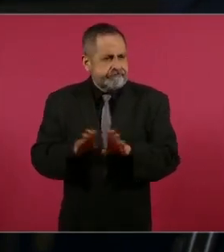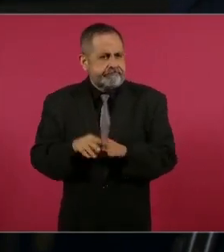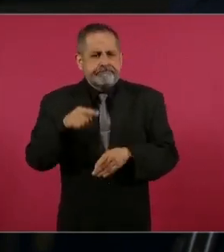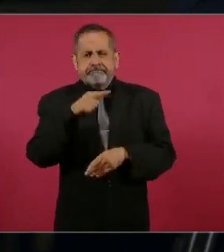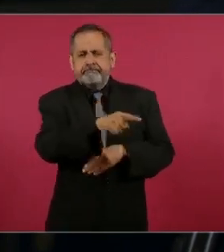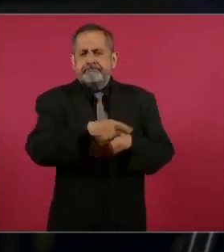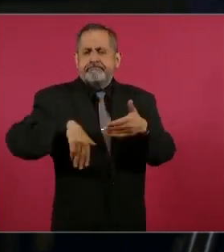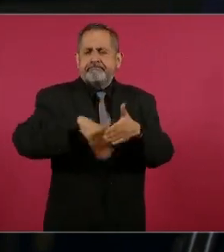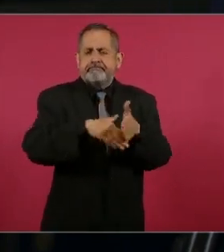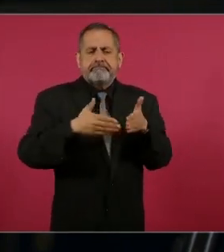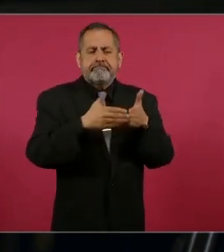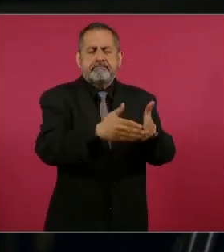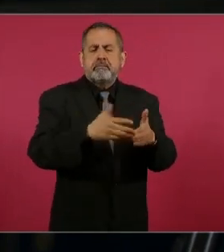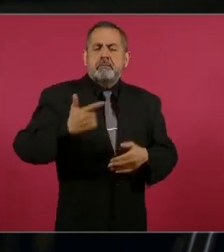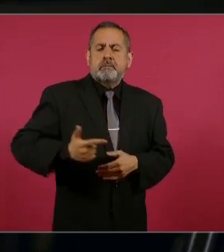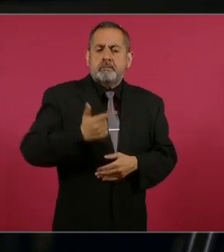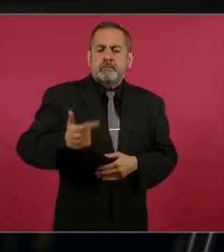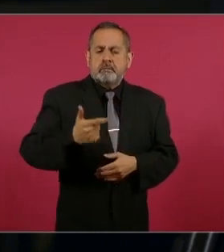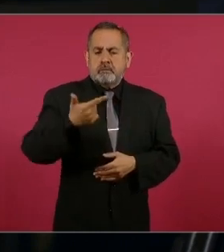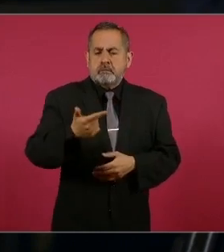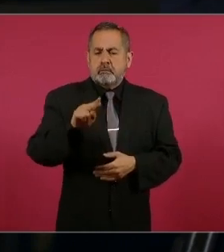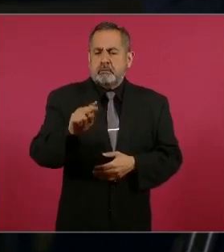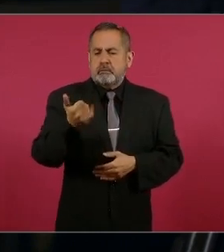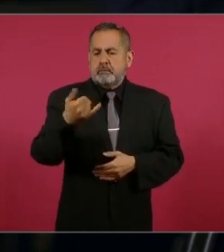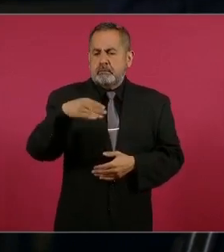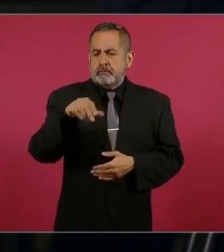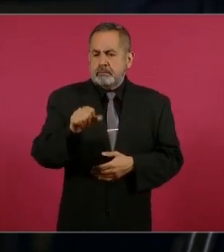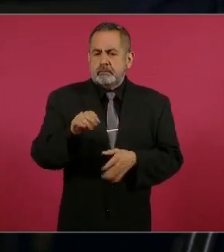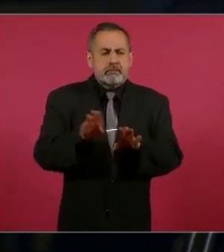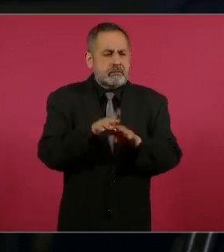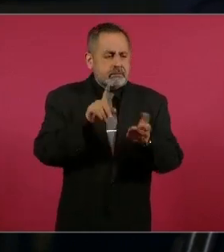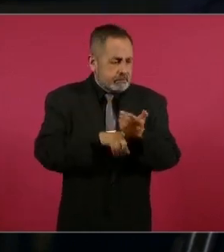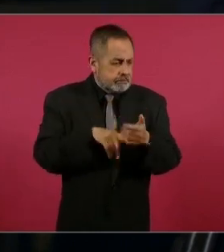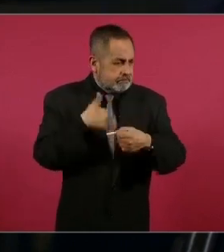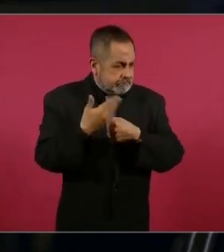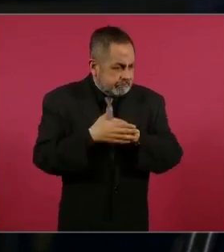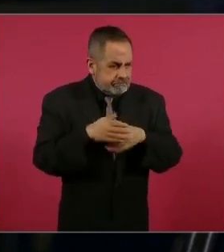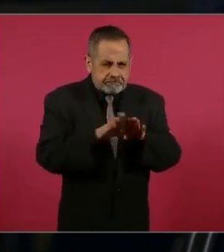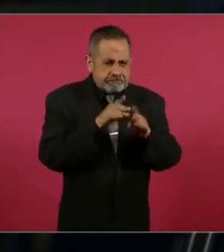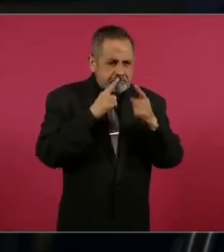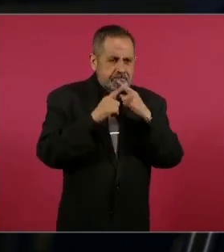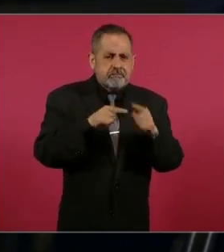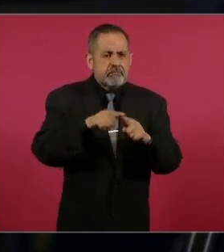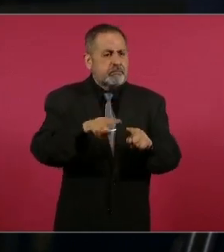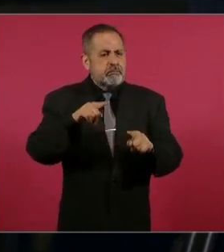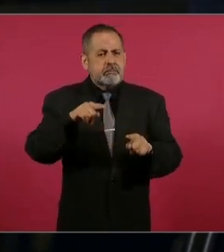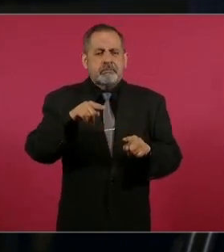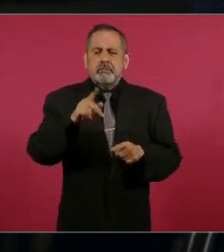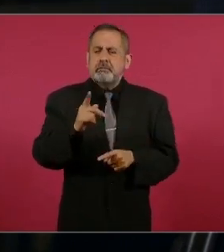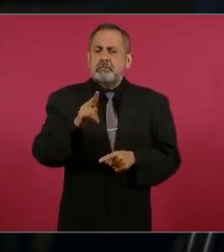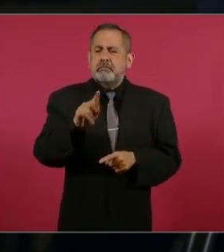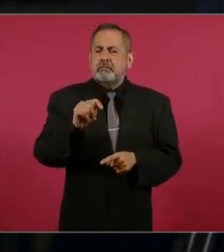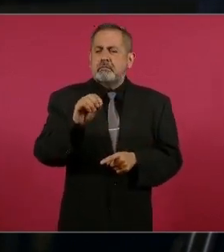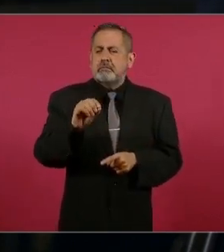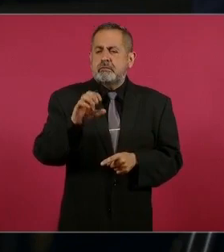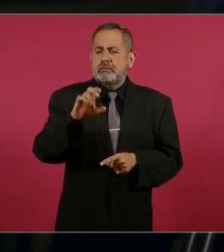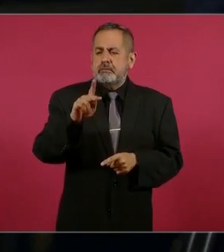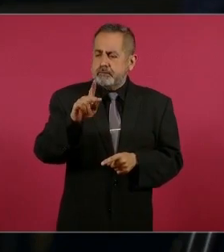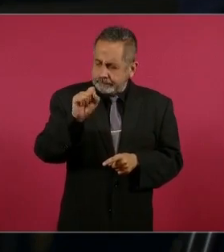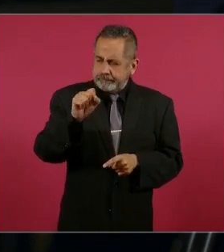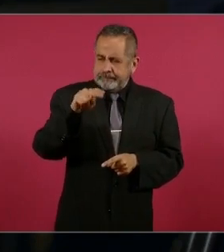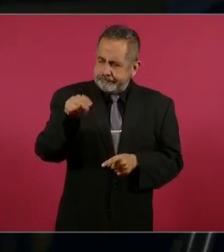puerto de Guaymas y en qué fase va a quedar lo del parque solar de Puerto Peñasco? Presidente,